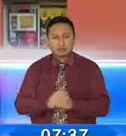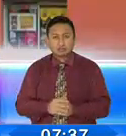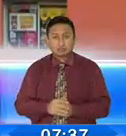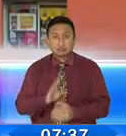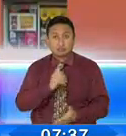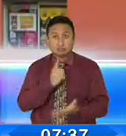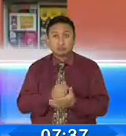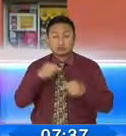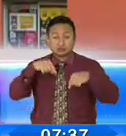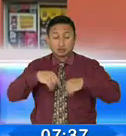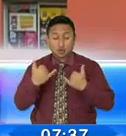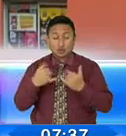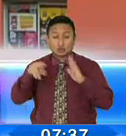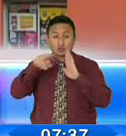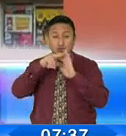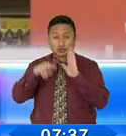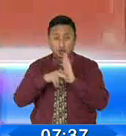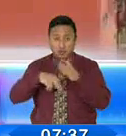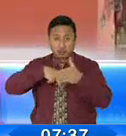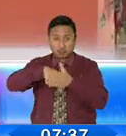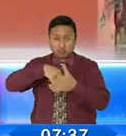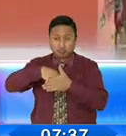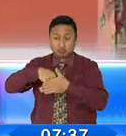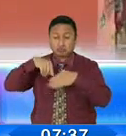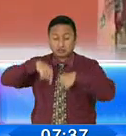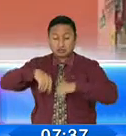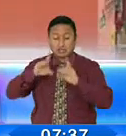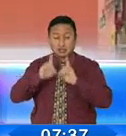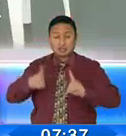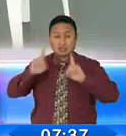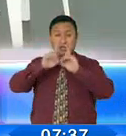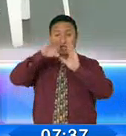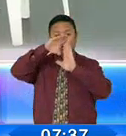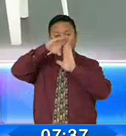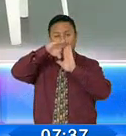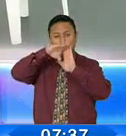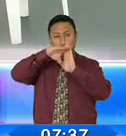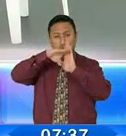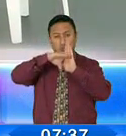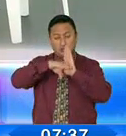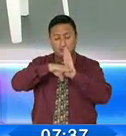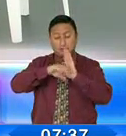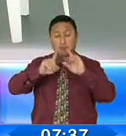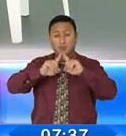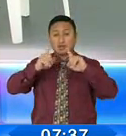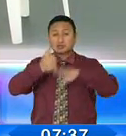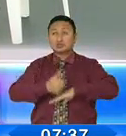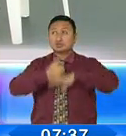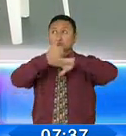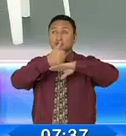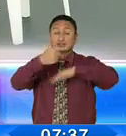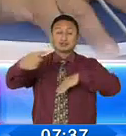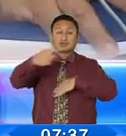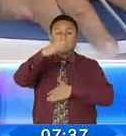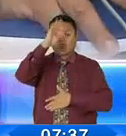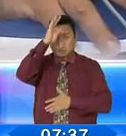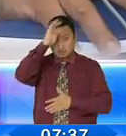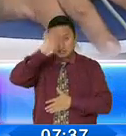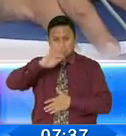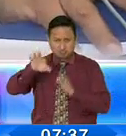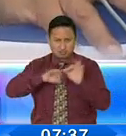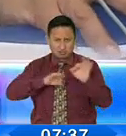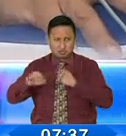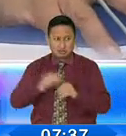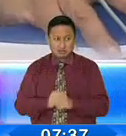medidas y restricciones han logrado un descenso en los contagios, desde las autoridades de esta casa de salud aclaran